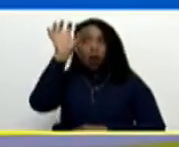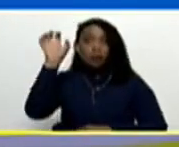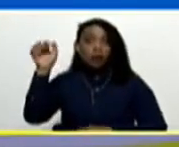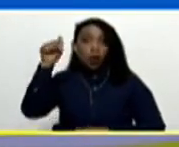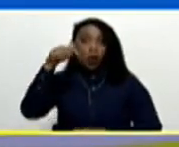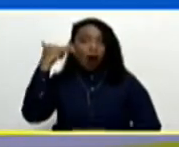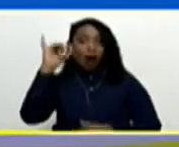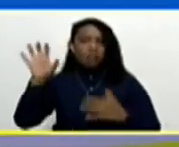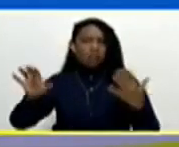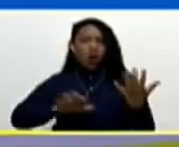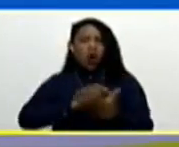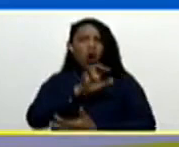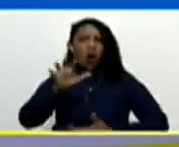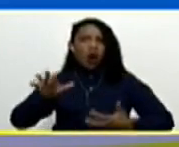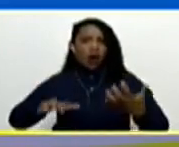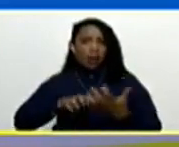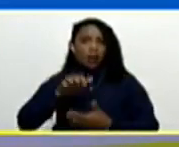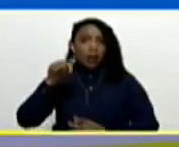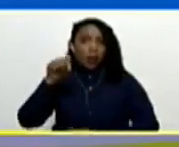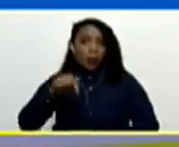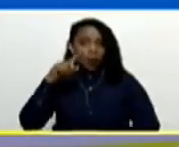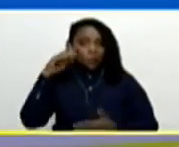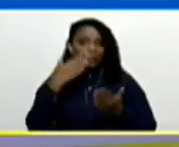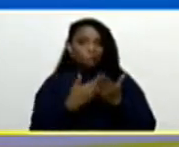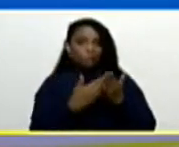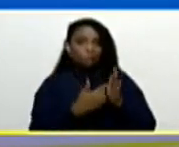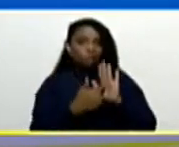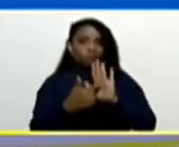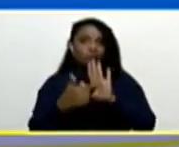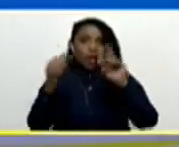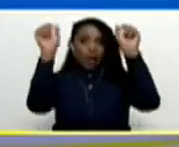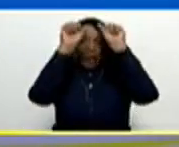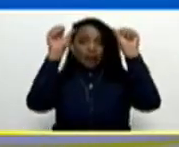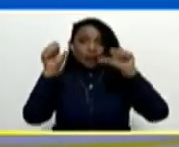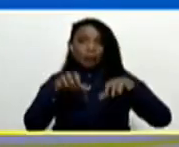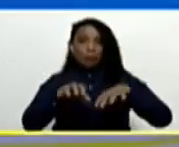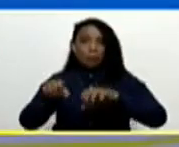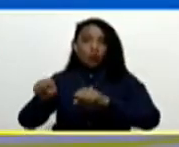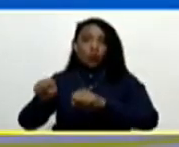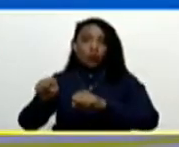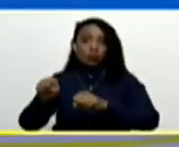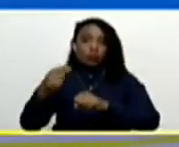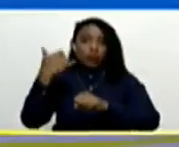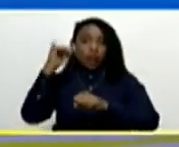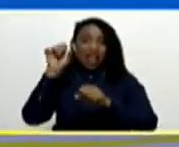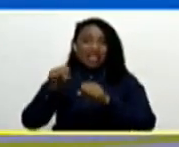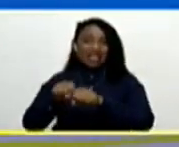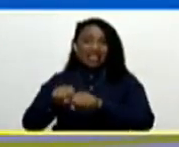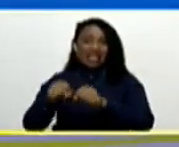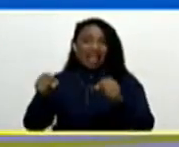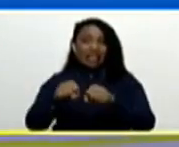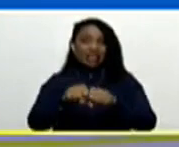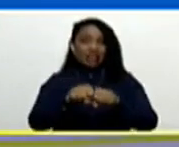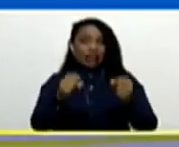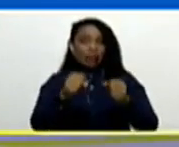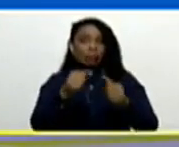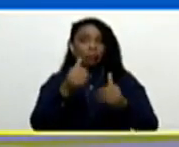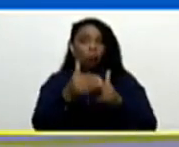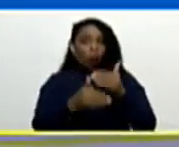crisis, países que hoy están mostrando que el sistema capitalista está desquebrajándose de a